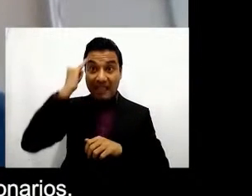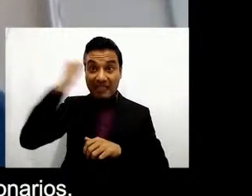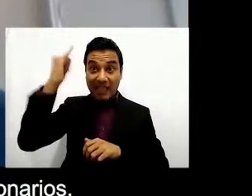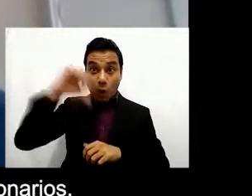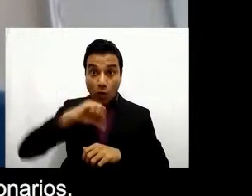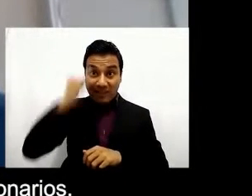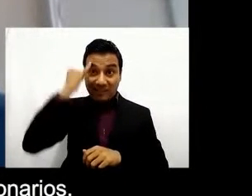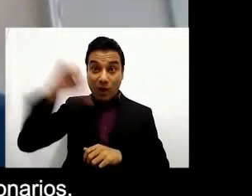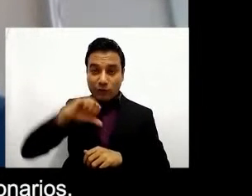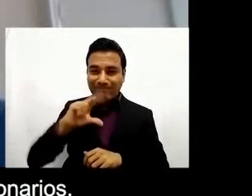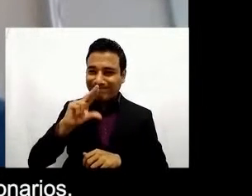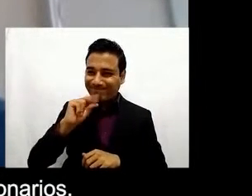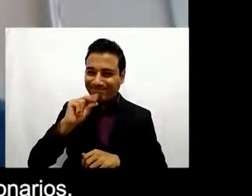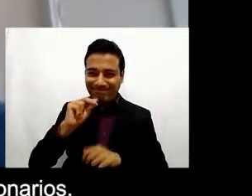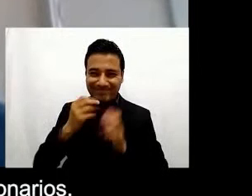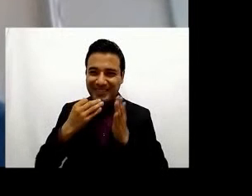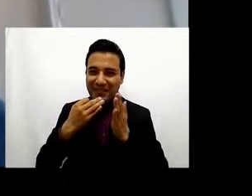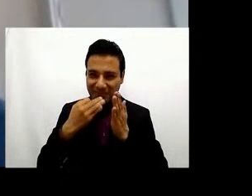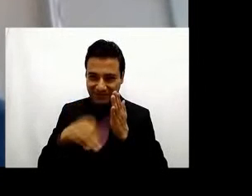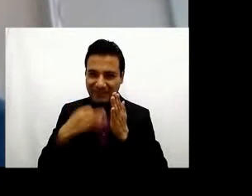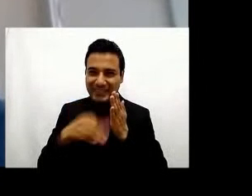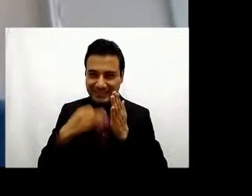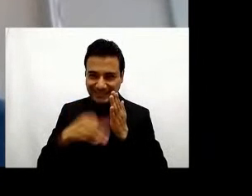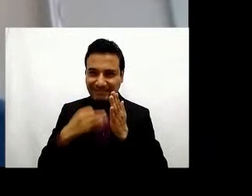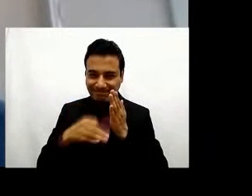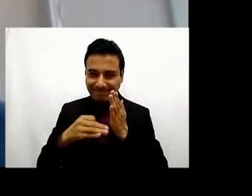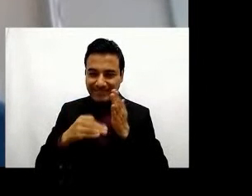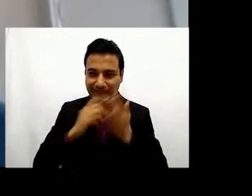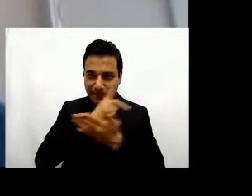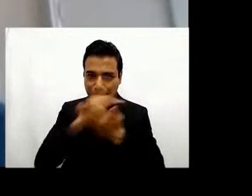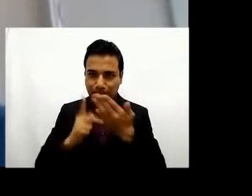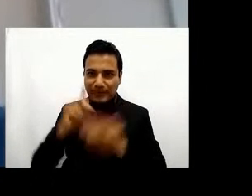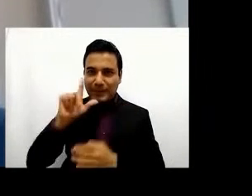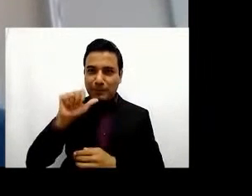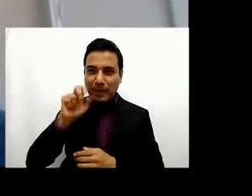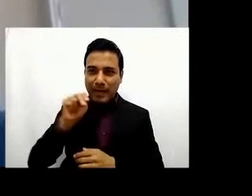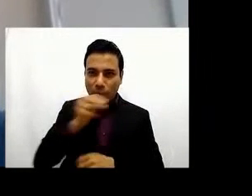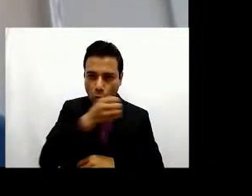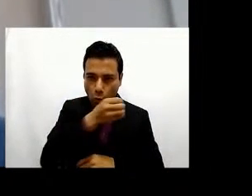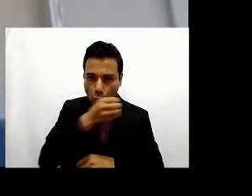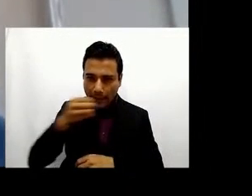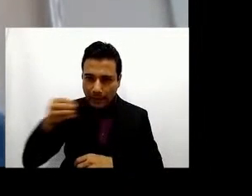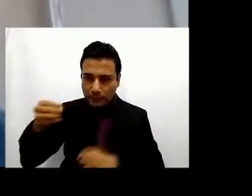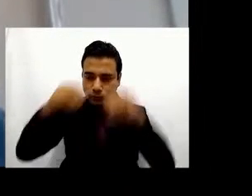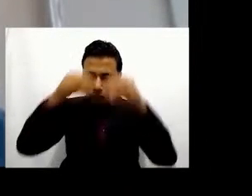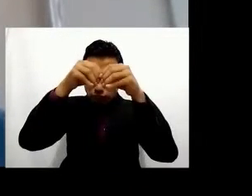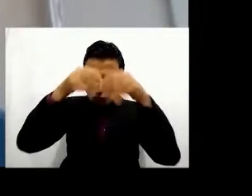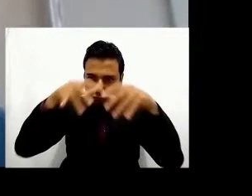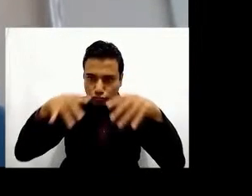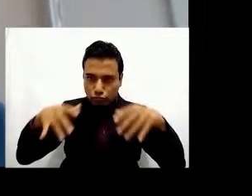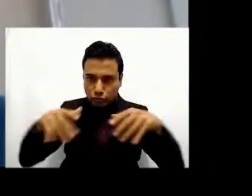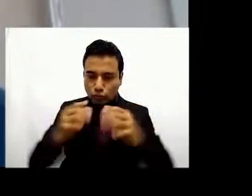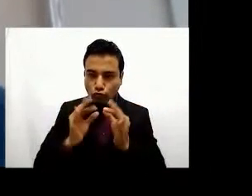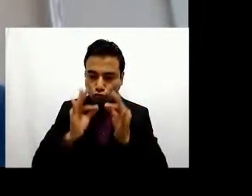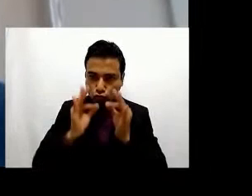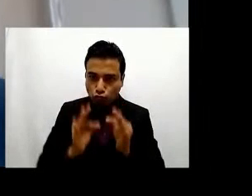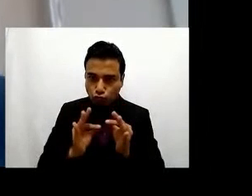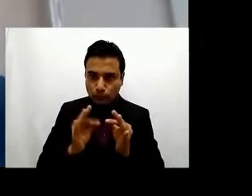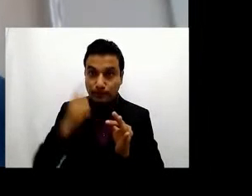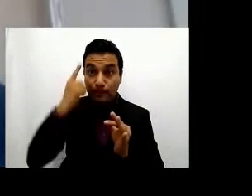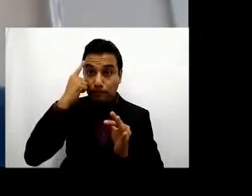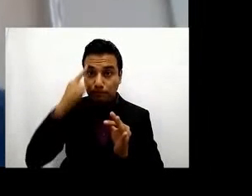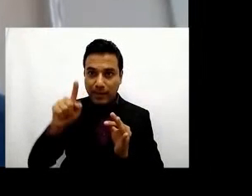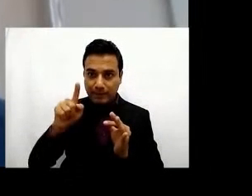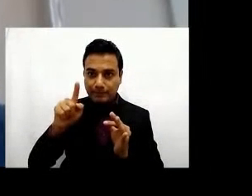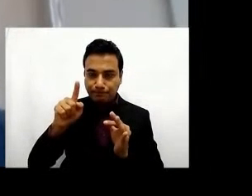Creo que se necesita un planteamiento orgánico y jerarquizado para lograr